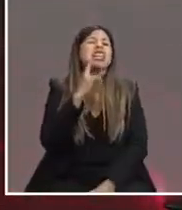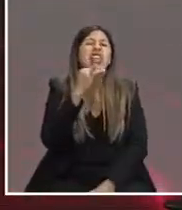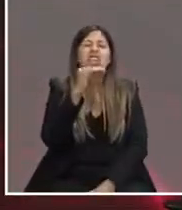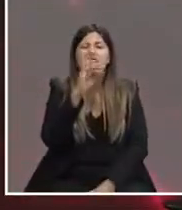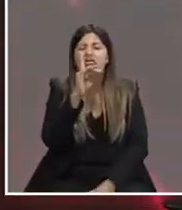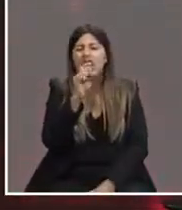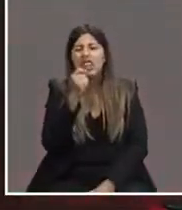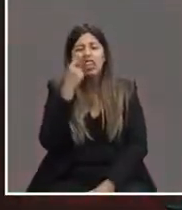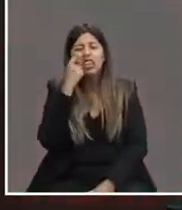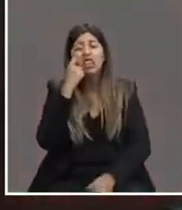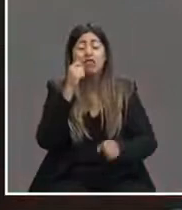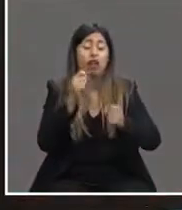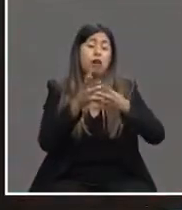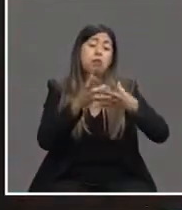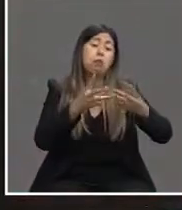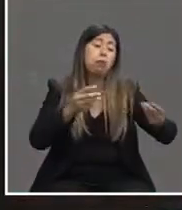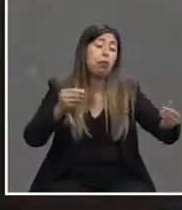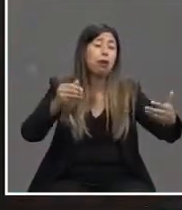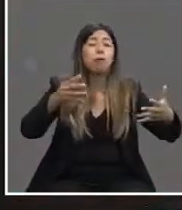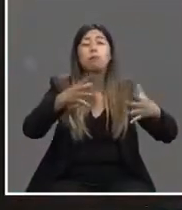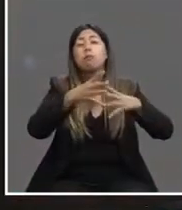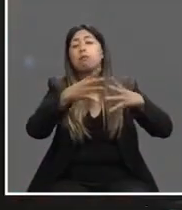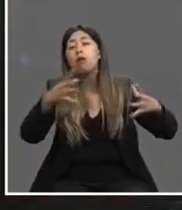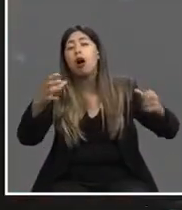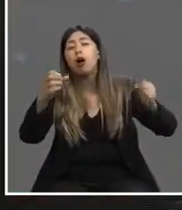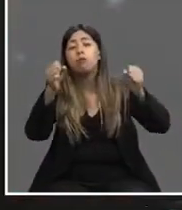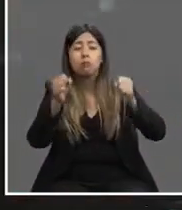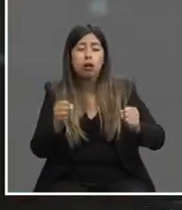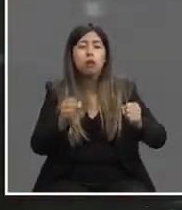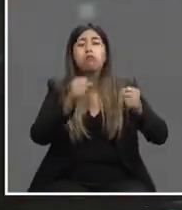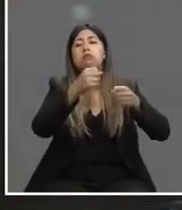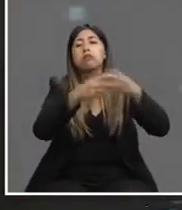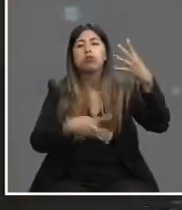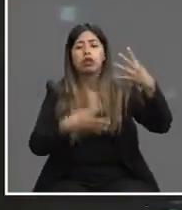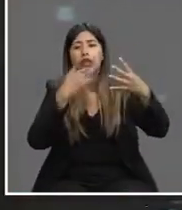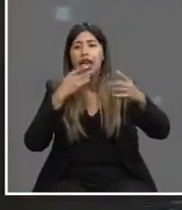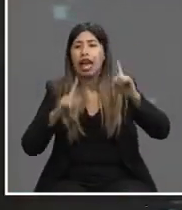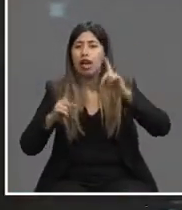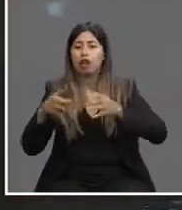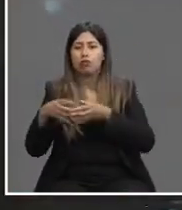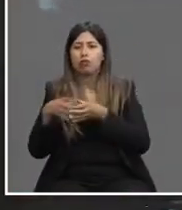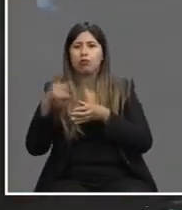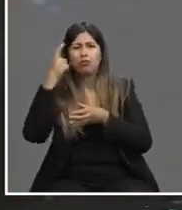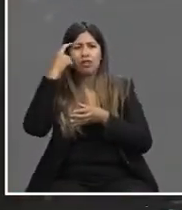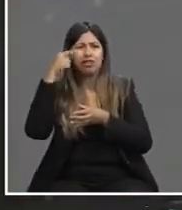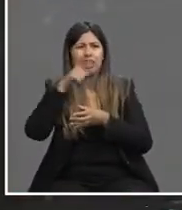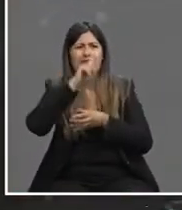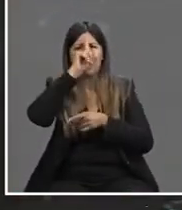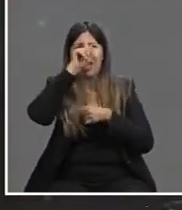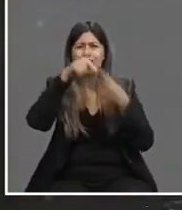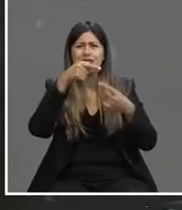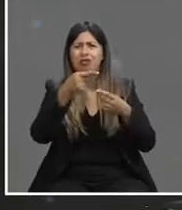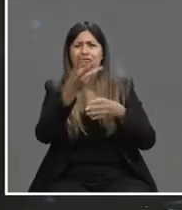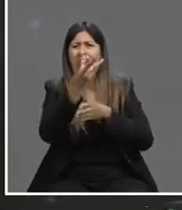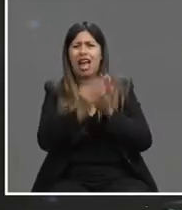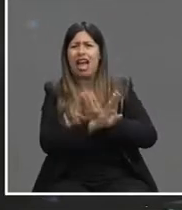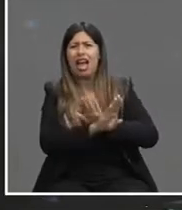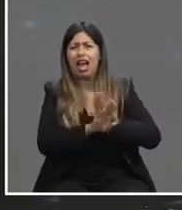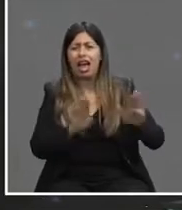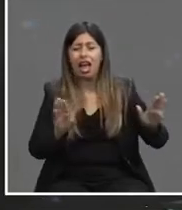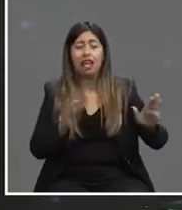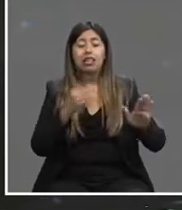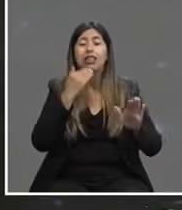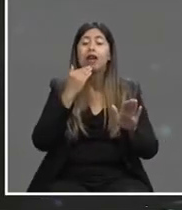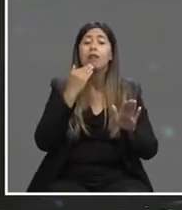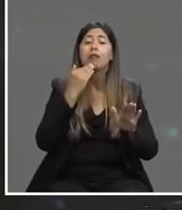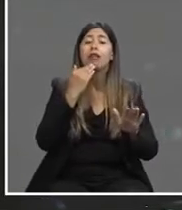algunos grupos empiezan a sentir que no tienen ninguna cabida las ideas más tradicionales, que no tienen ninguna cabida una forma de vida